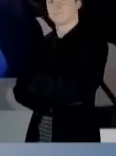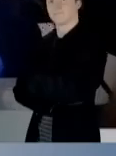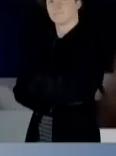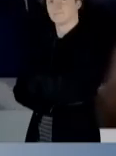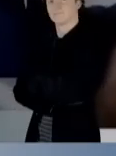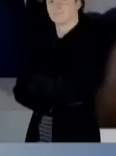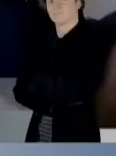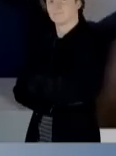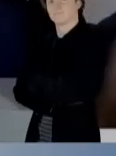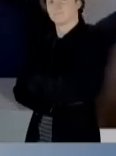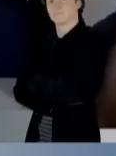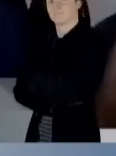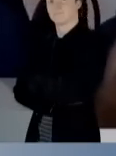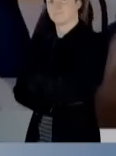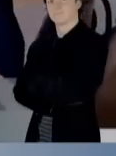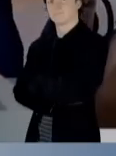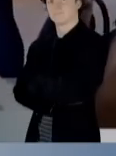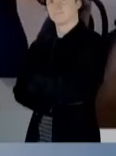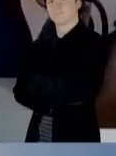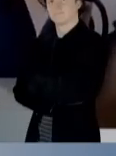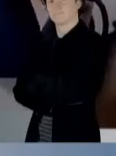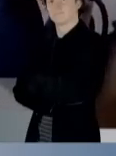es engañarse